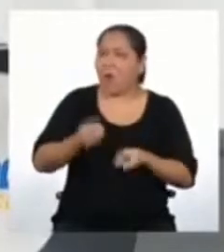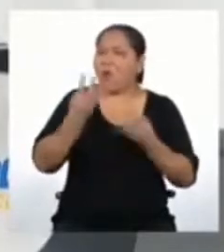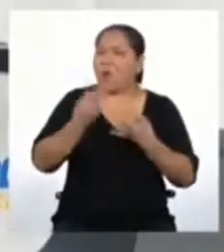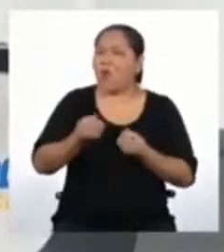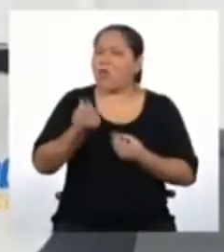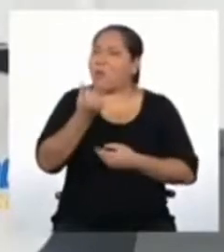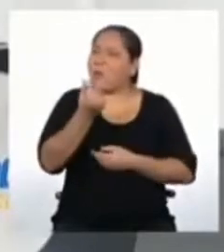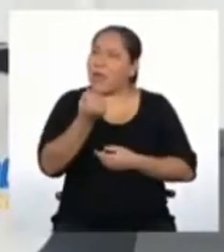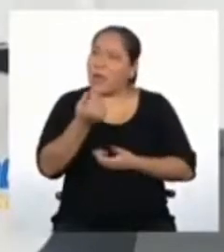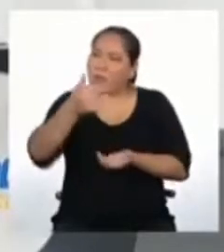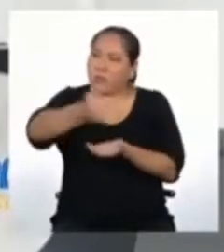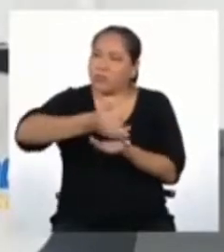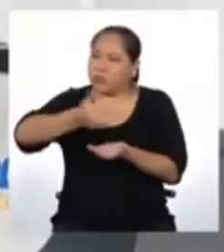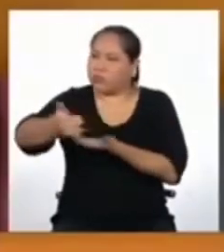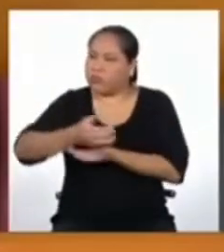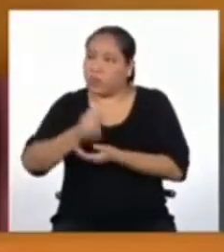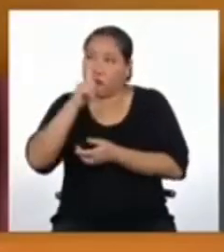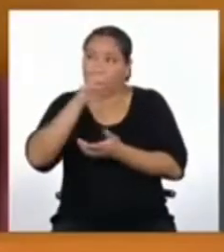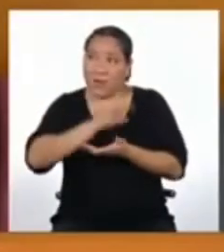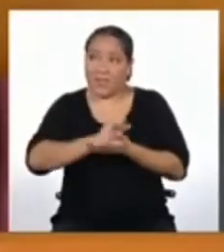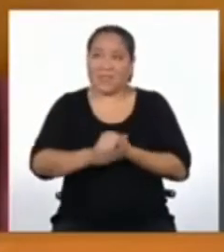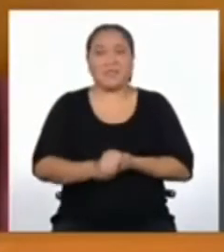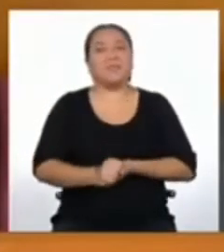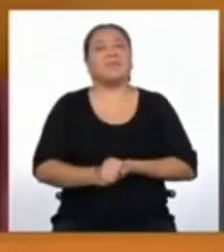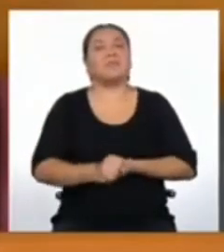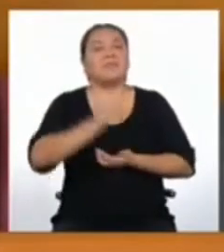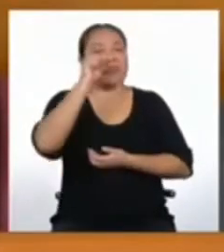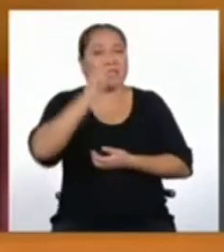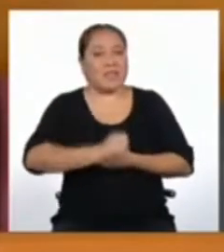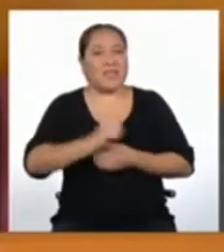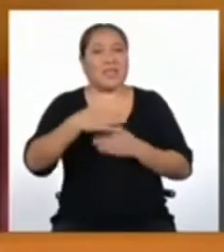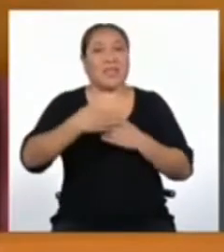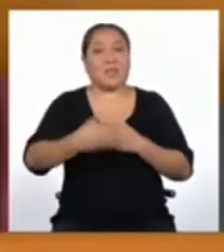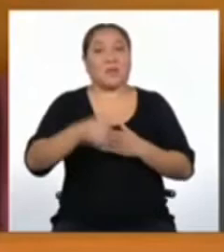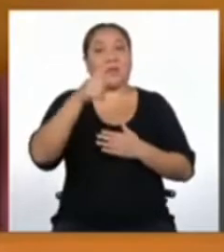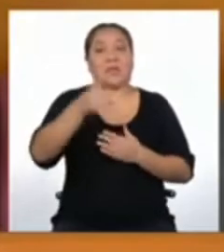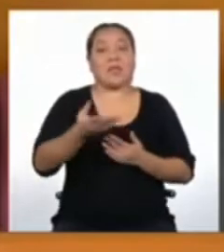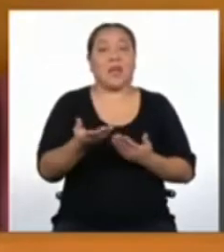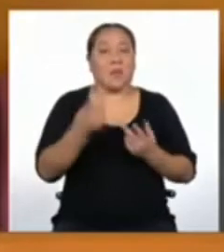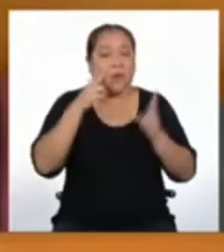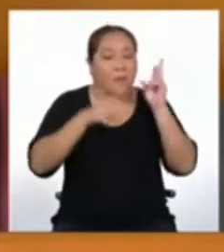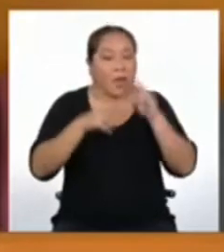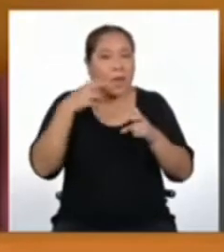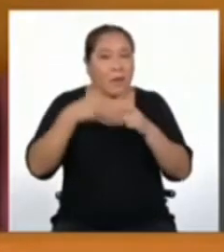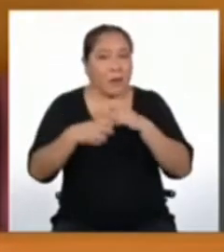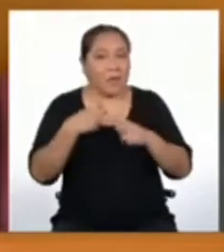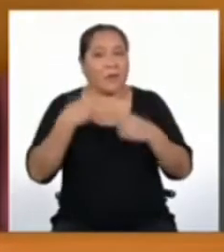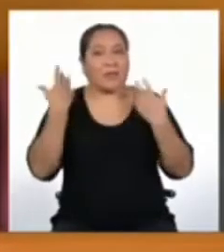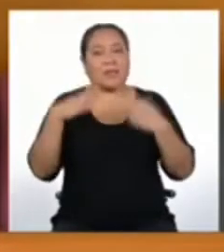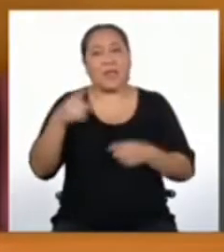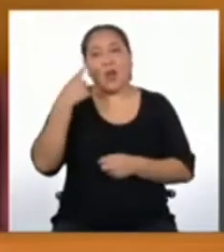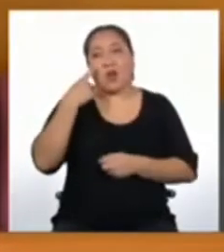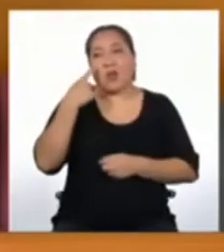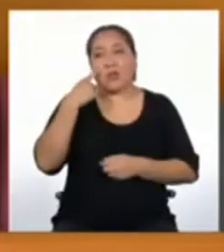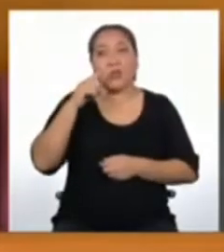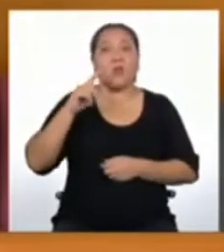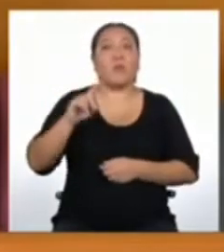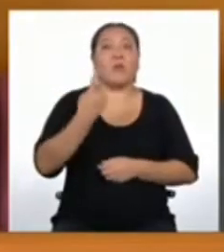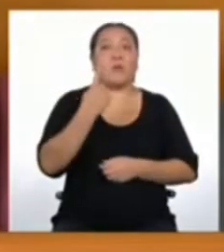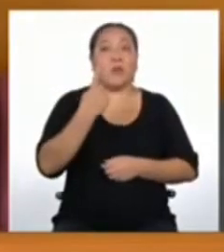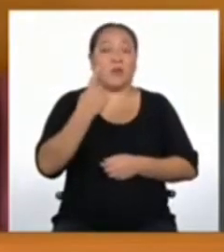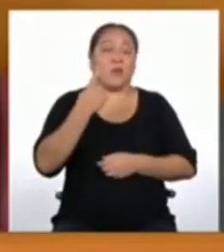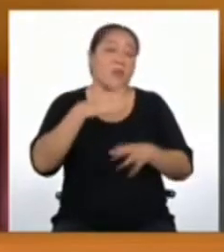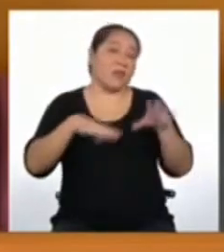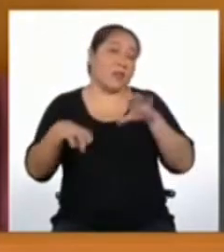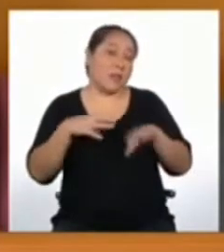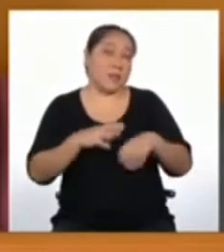obtuvo mi tía Faustina a fin de mes? Muy bien. Después de recibir nuestro caso, ya conocemos el primer paso que tenemos